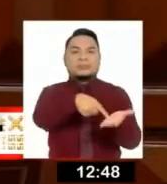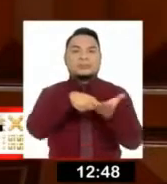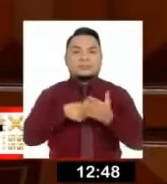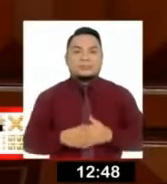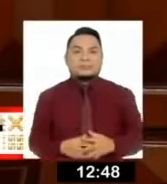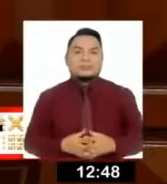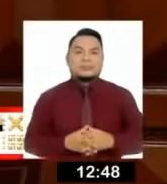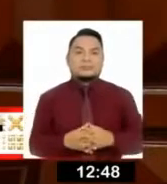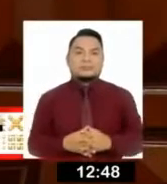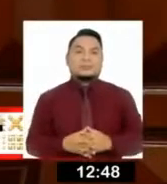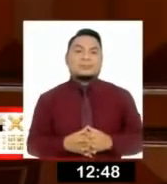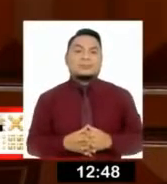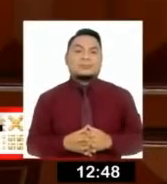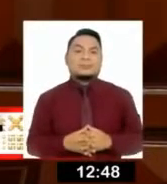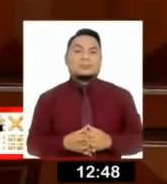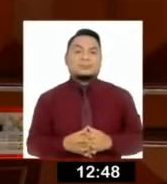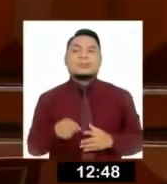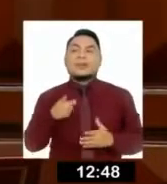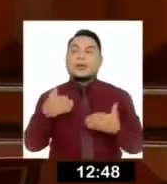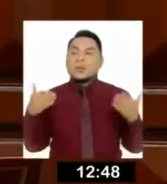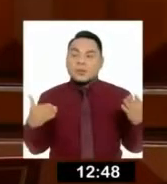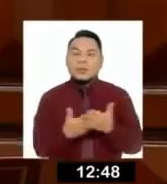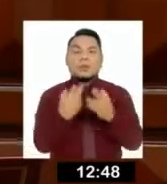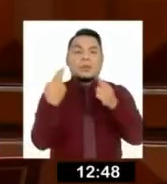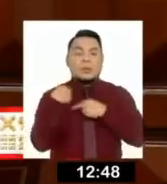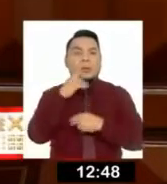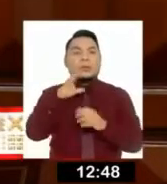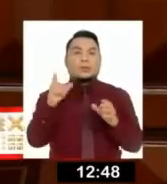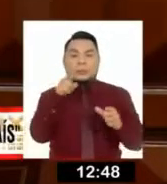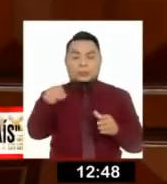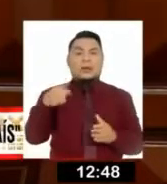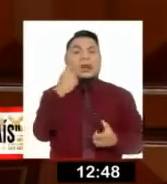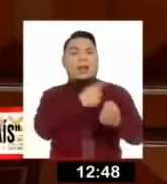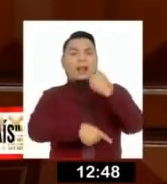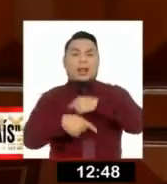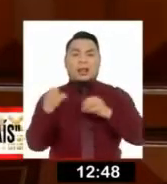Defensa, un nuevo rol para las Fuerzas Armadas.